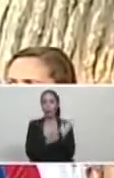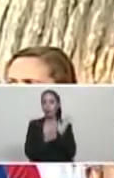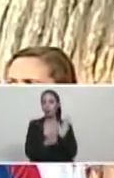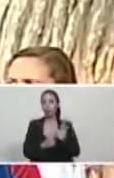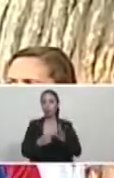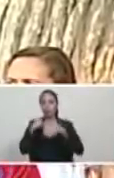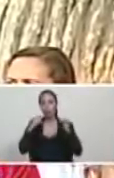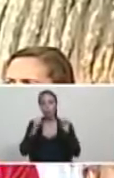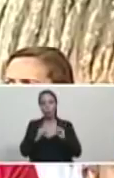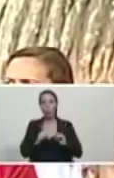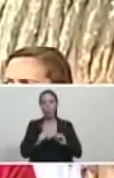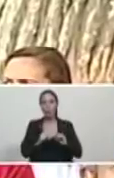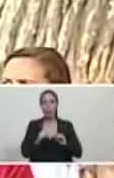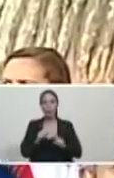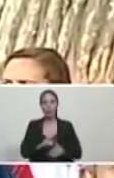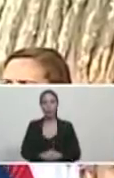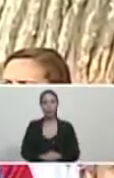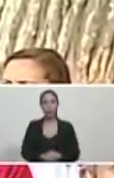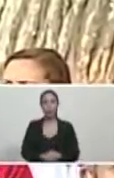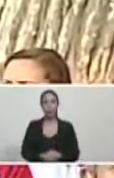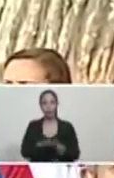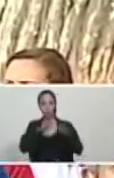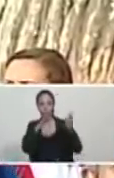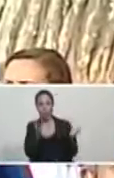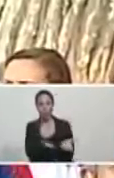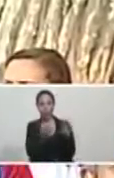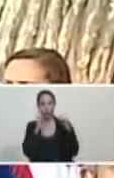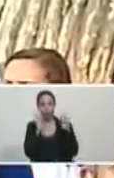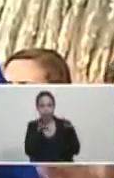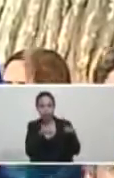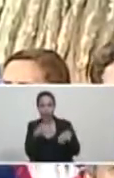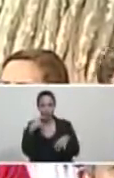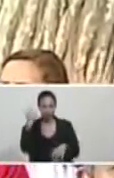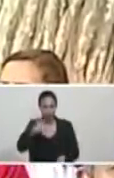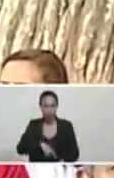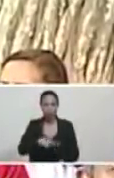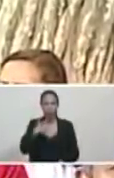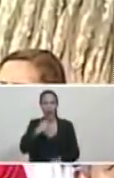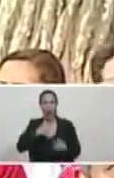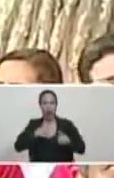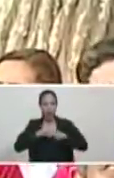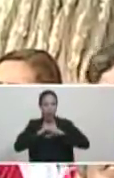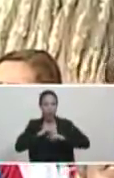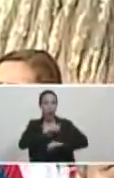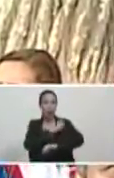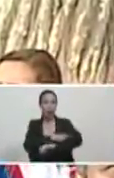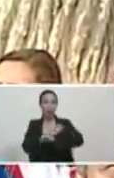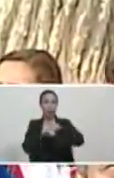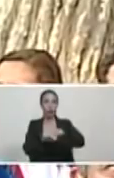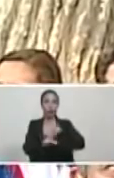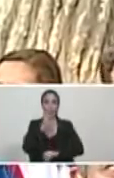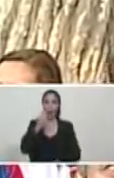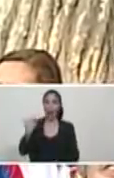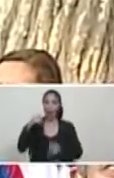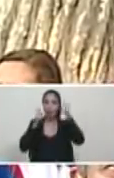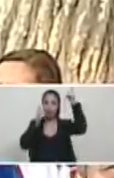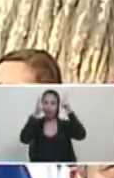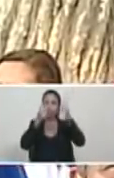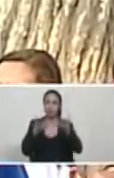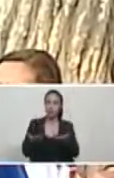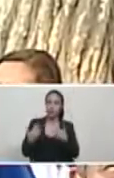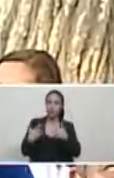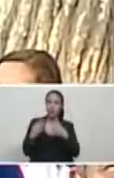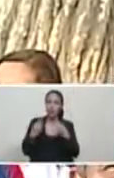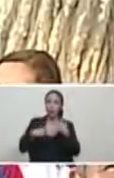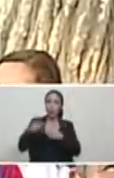estamos demostrando ante el mundo entero que nosotros tenemos la gran fortaleza que en ese momento el comandante Chávez nos dejó para defender